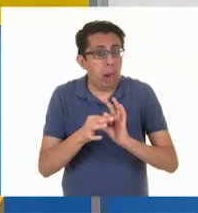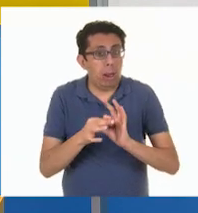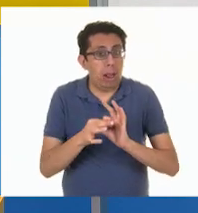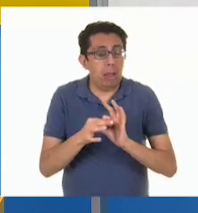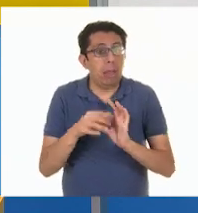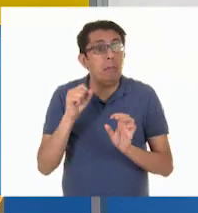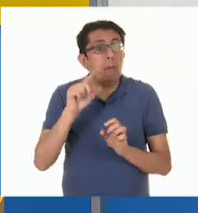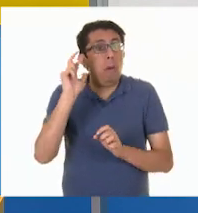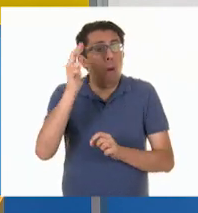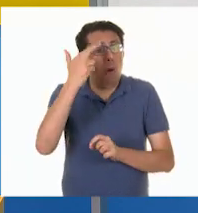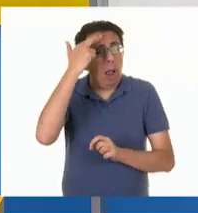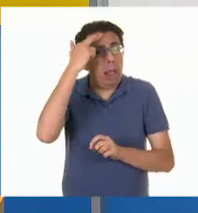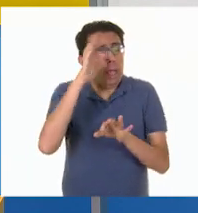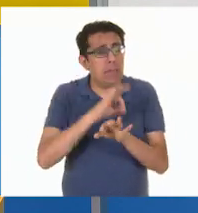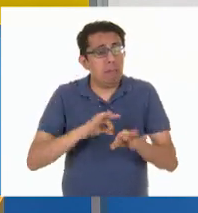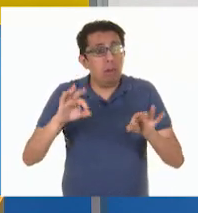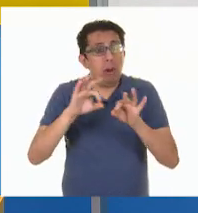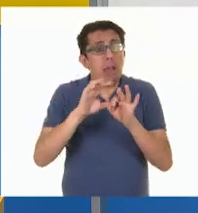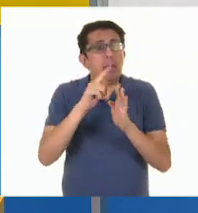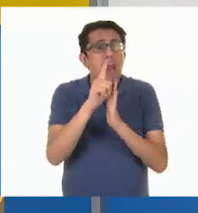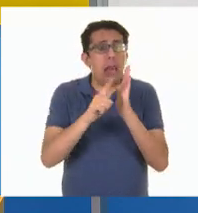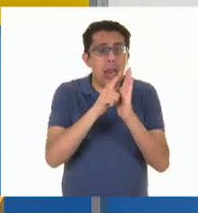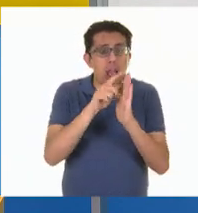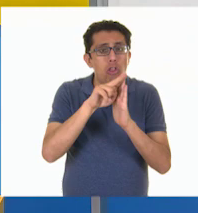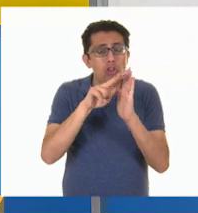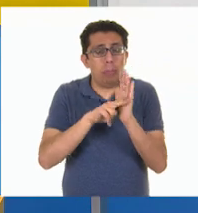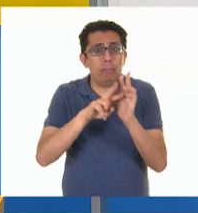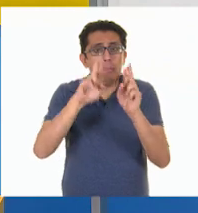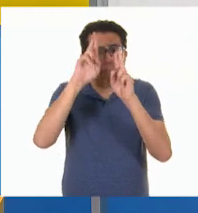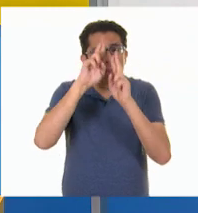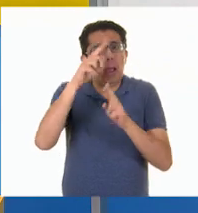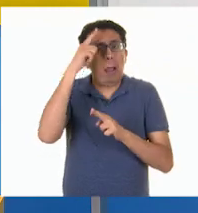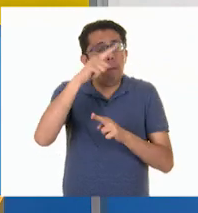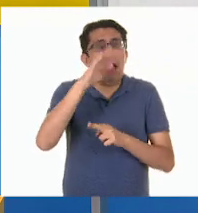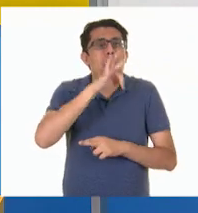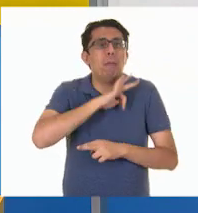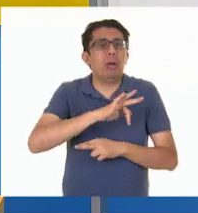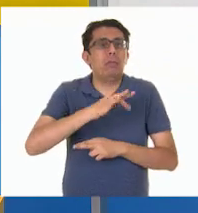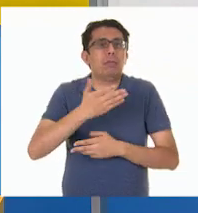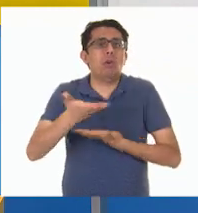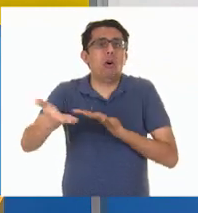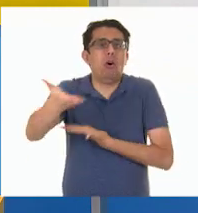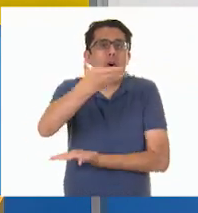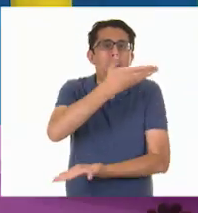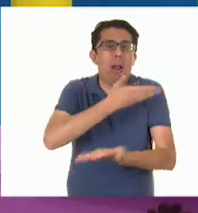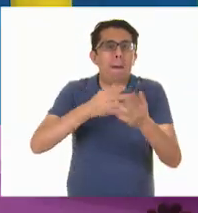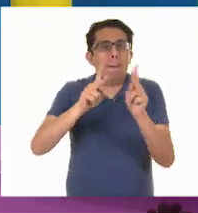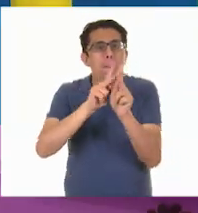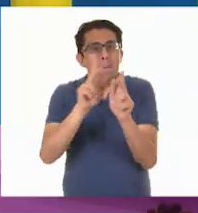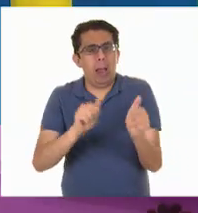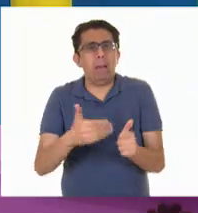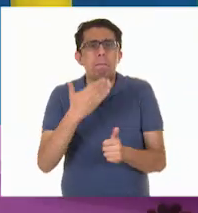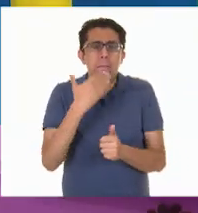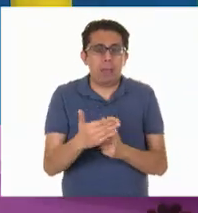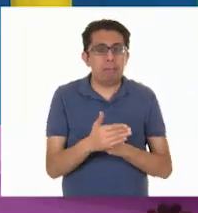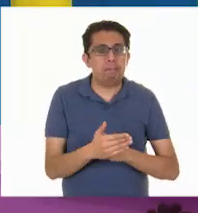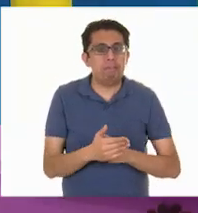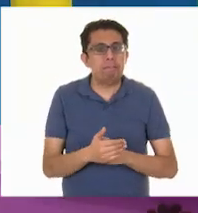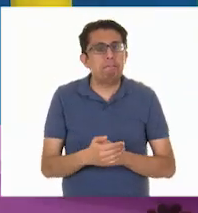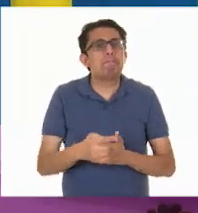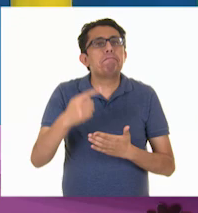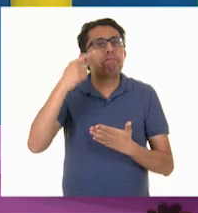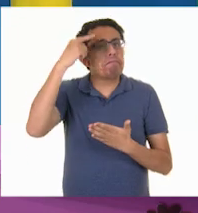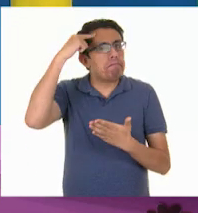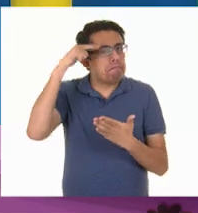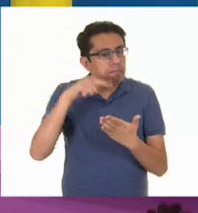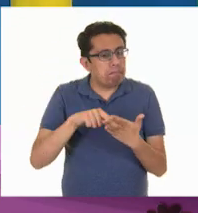de respetar las normas y leyes para contribuir a una convivencia sana y pacífica. Creo que si lo vemos en casos